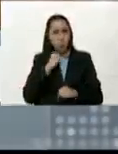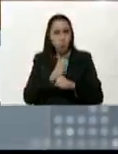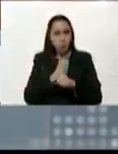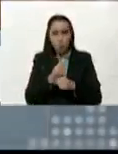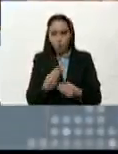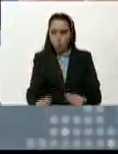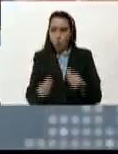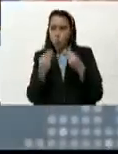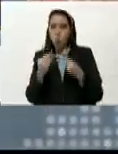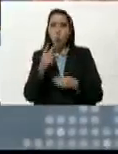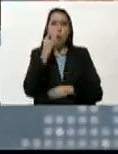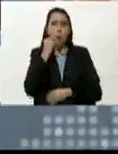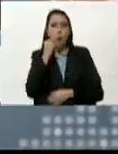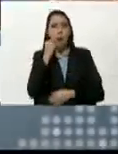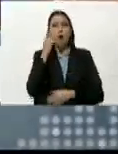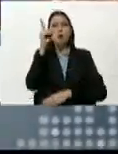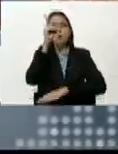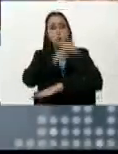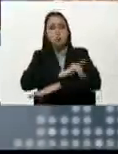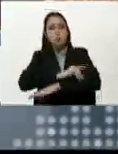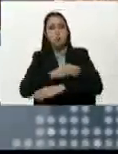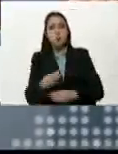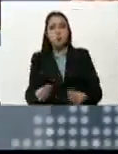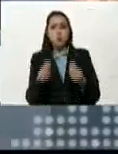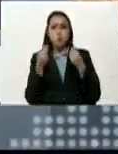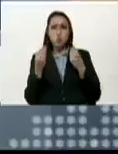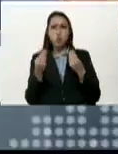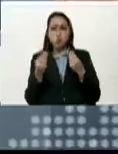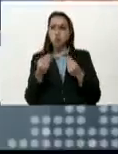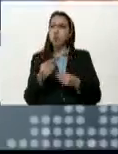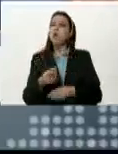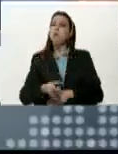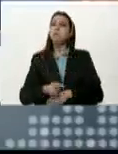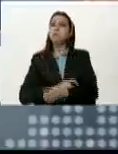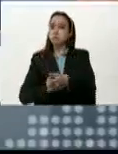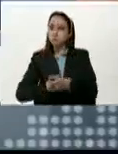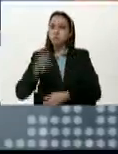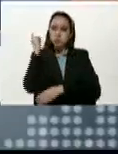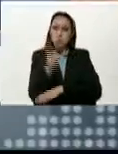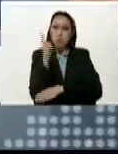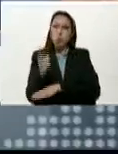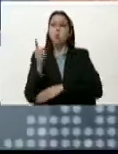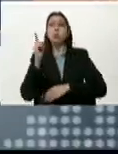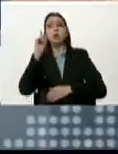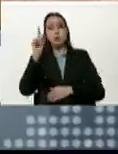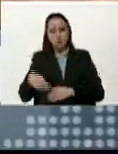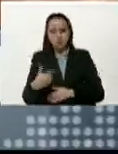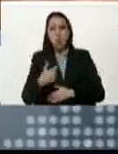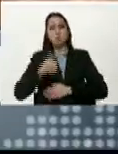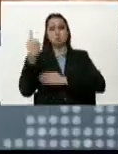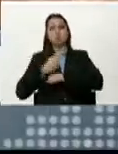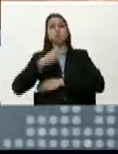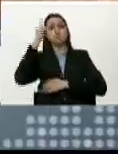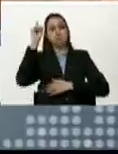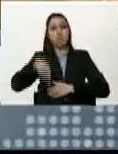empeñado muy disciplinado muy estricto muy exigente y autoexigente